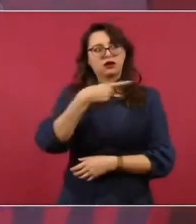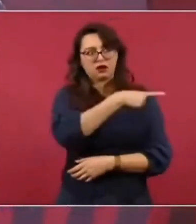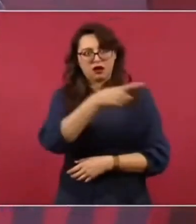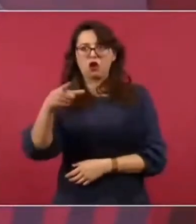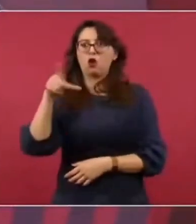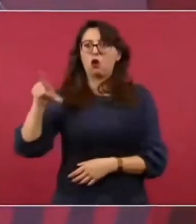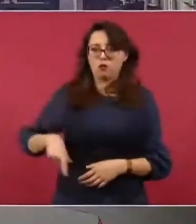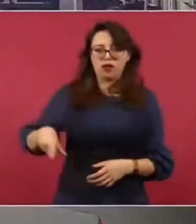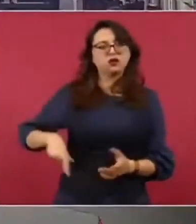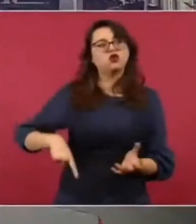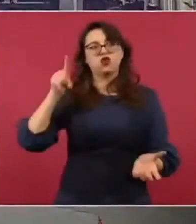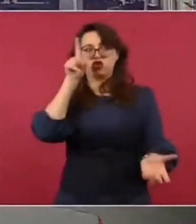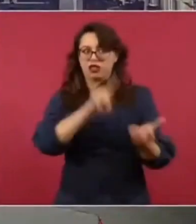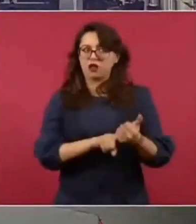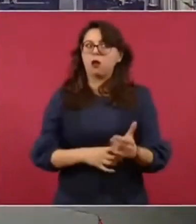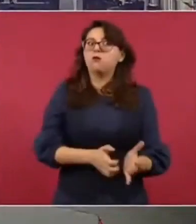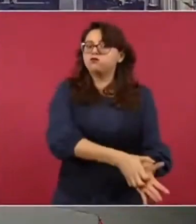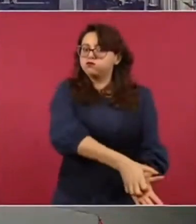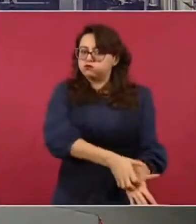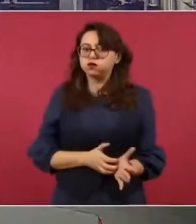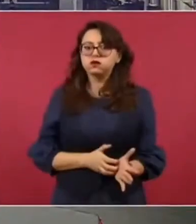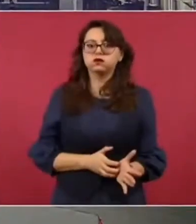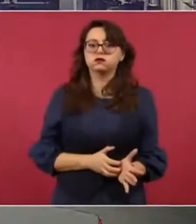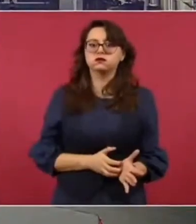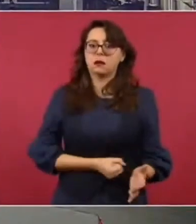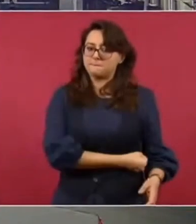pero había que cambiar.